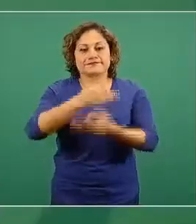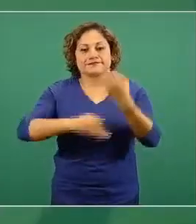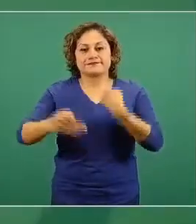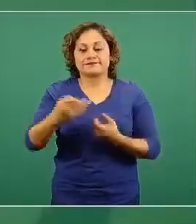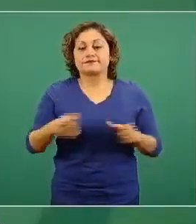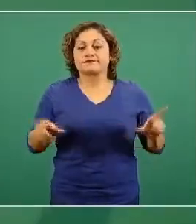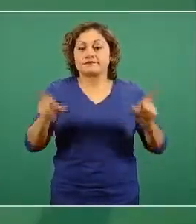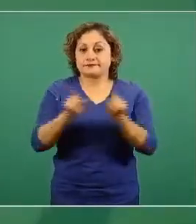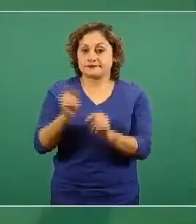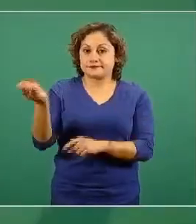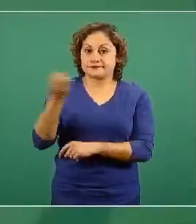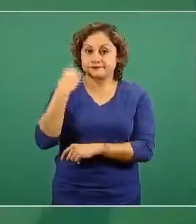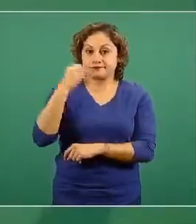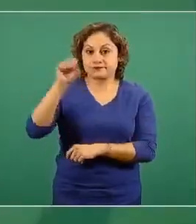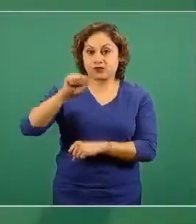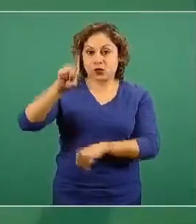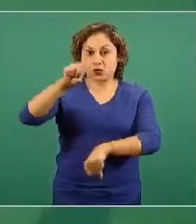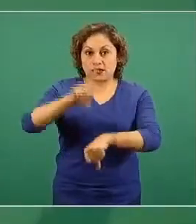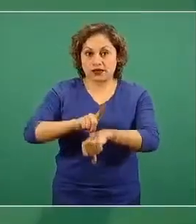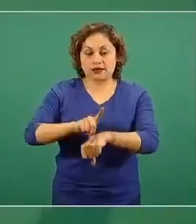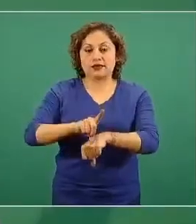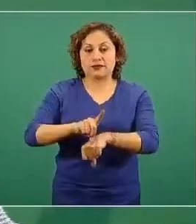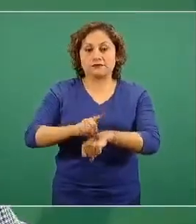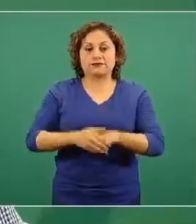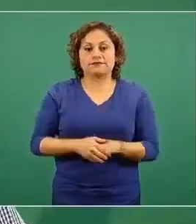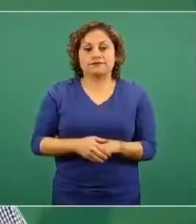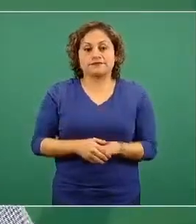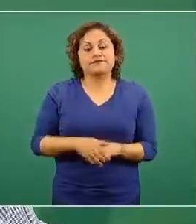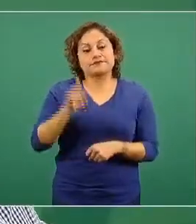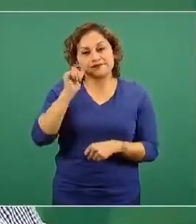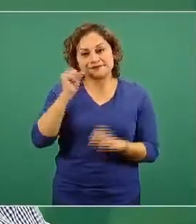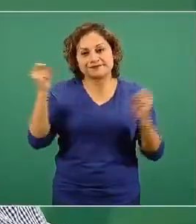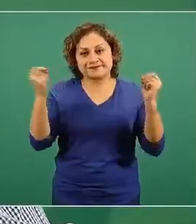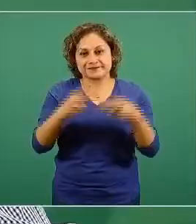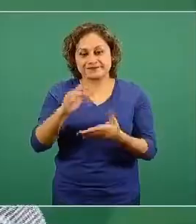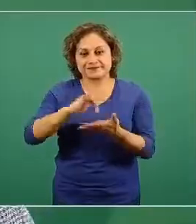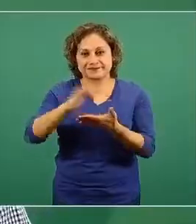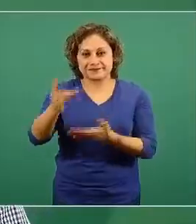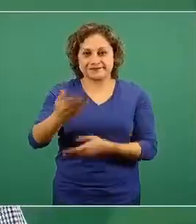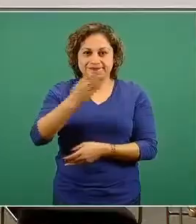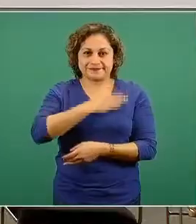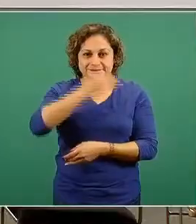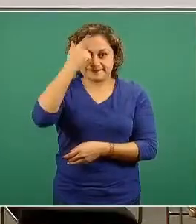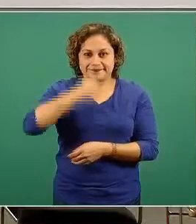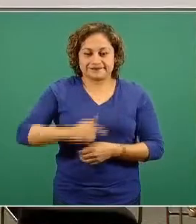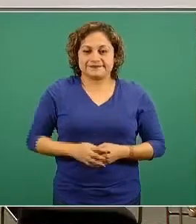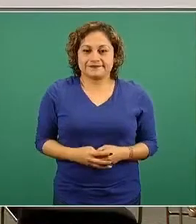la conferencia de esta noche y podremos retomarla nuevamente el día de mañana. Muy buenas noches.